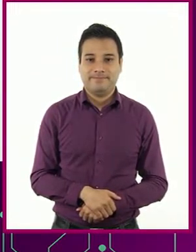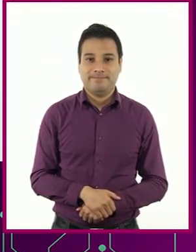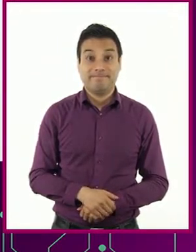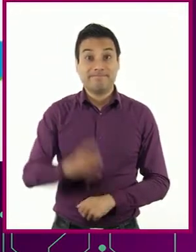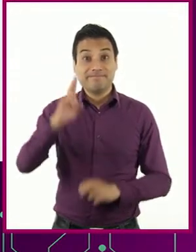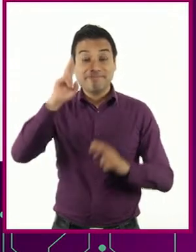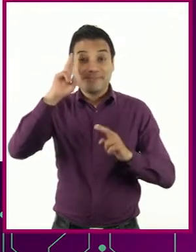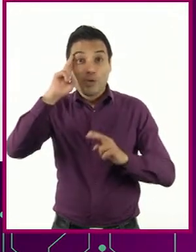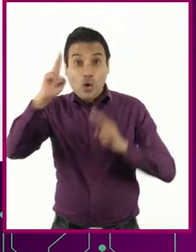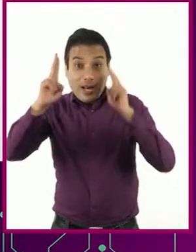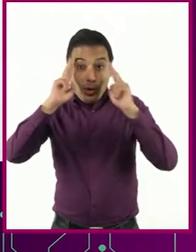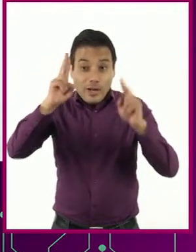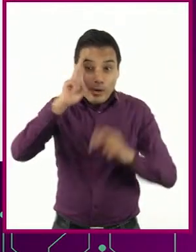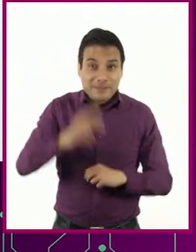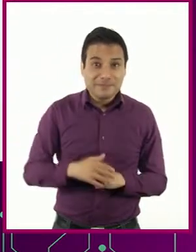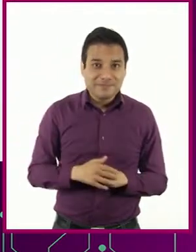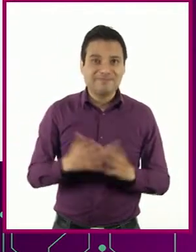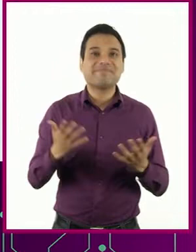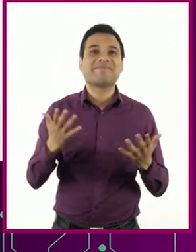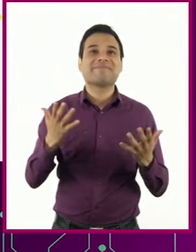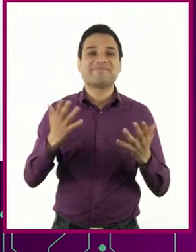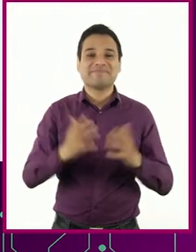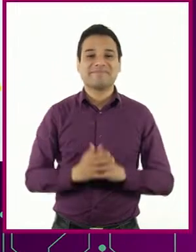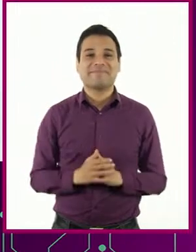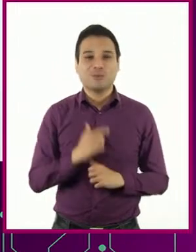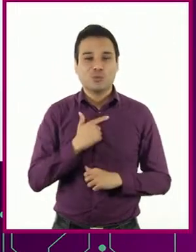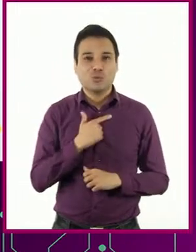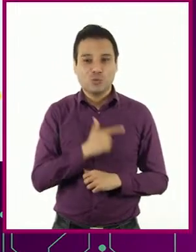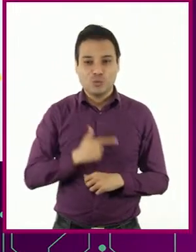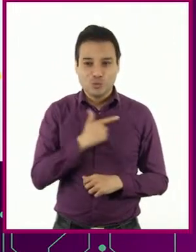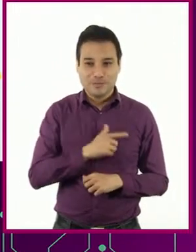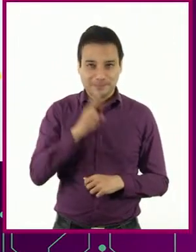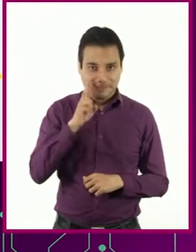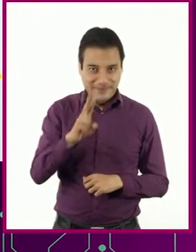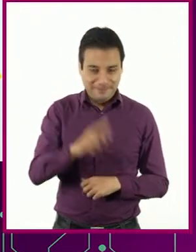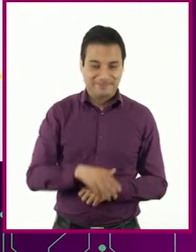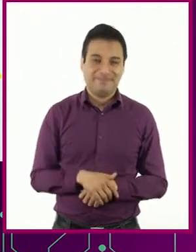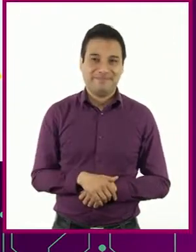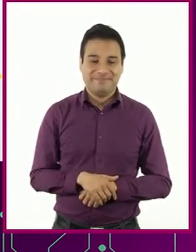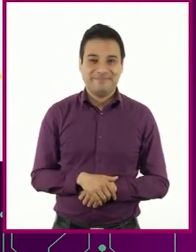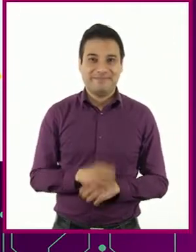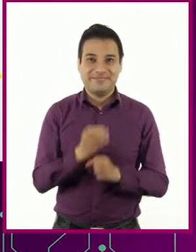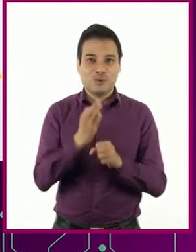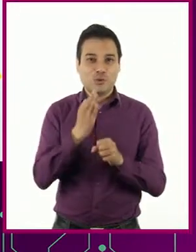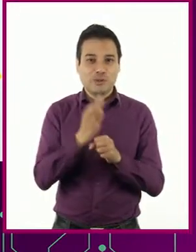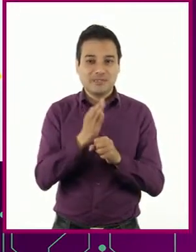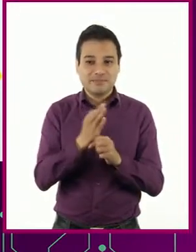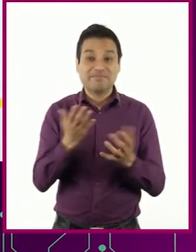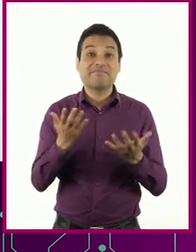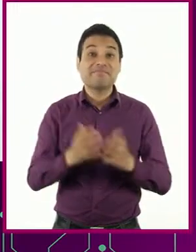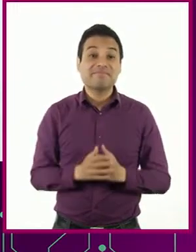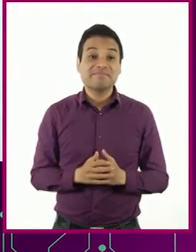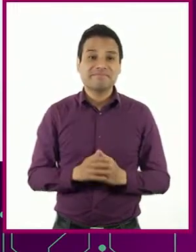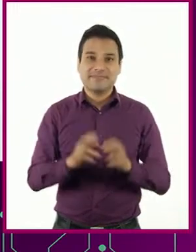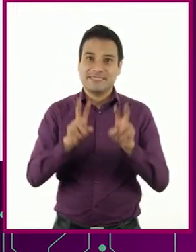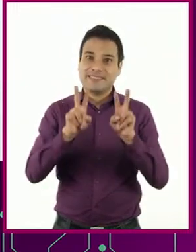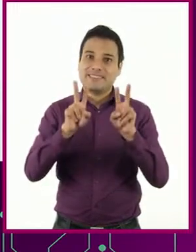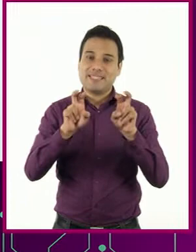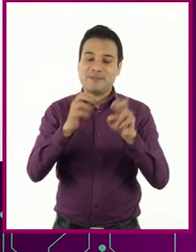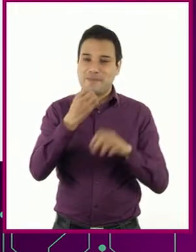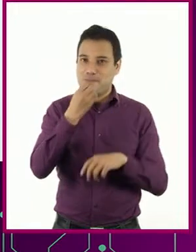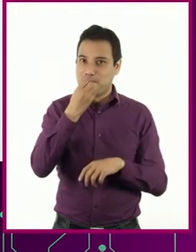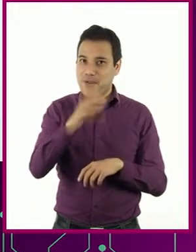Hola, hola, ¿cómo están? Yo soy Jorge Ansaldo y me encanta volverlos a ver. Y yo soy Diego Cárdenas y el día de hoy reflexionaremos acerca de algo